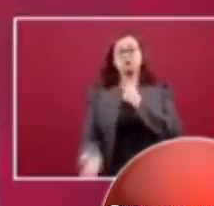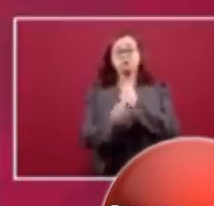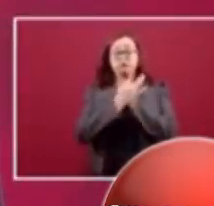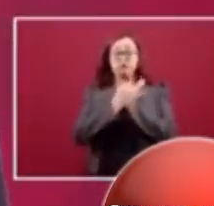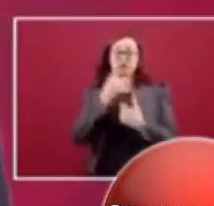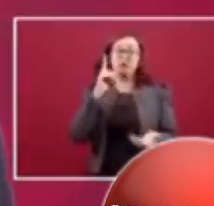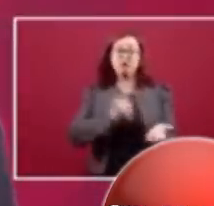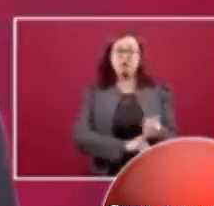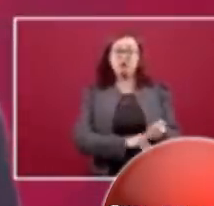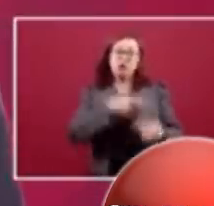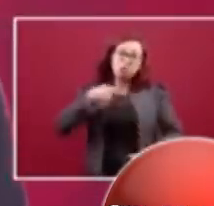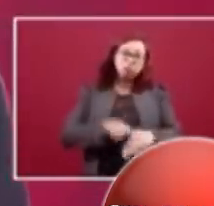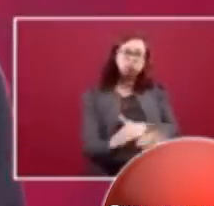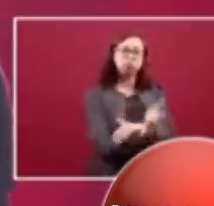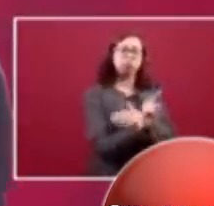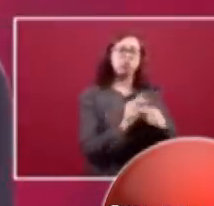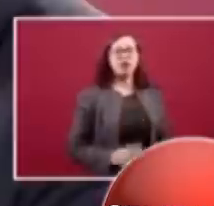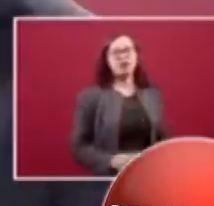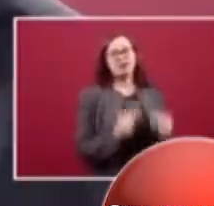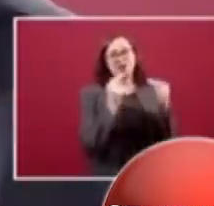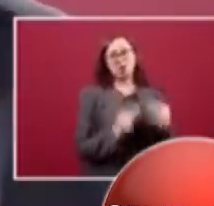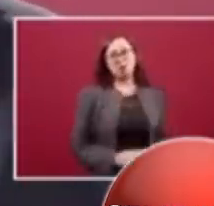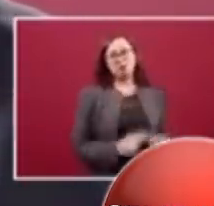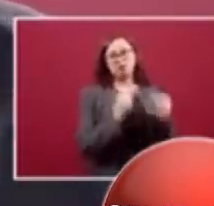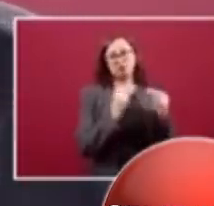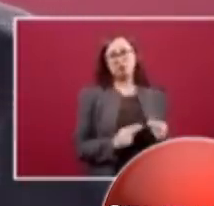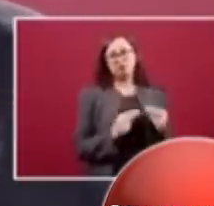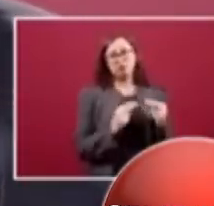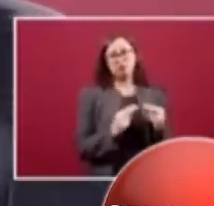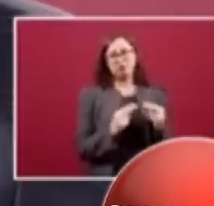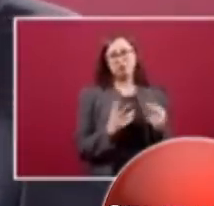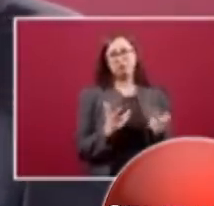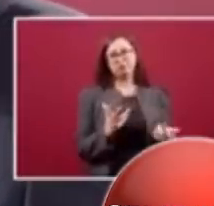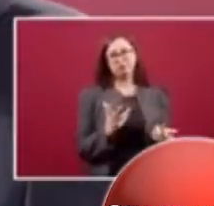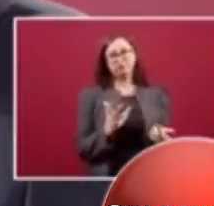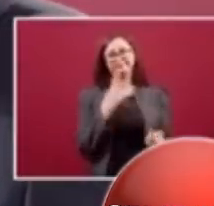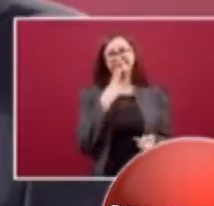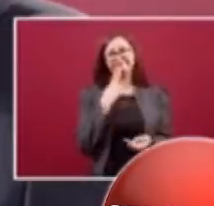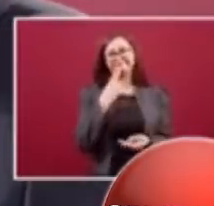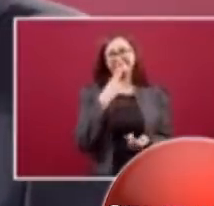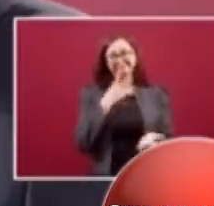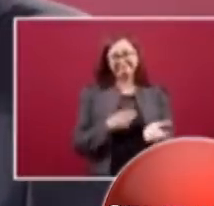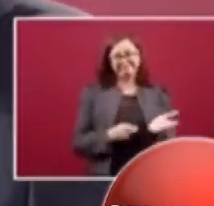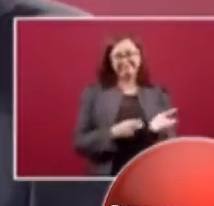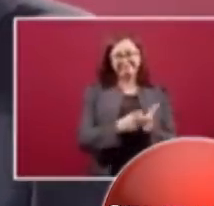negociar con ese derecho,